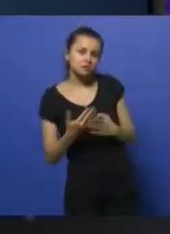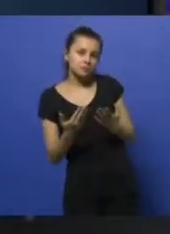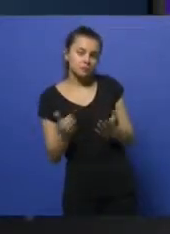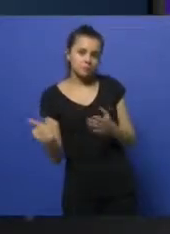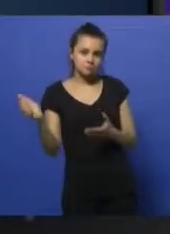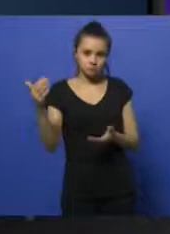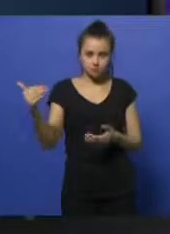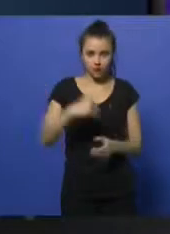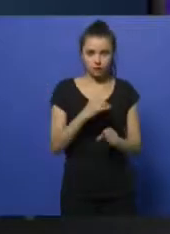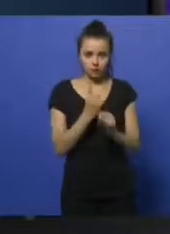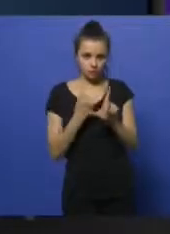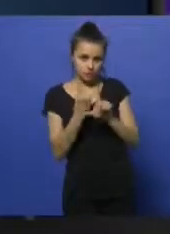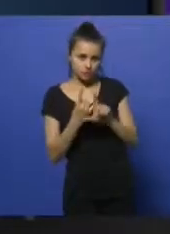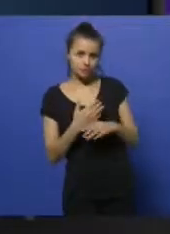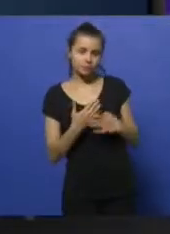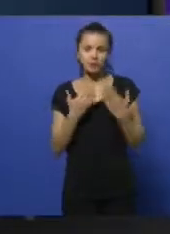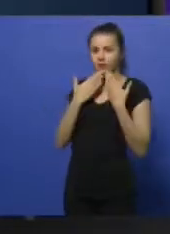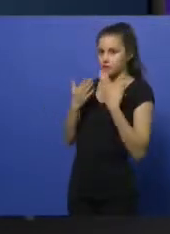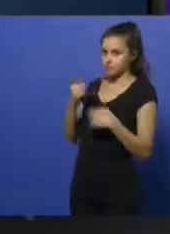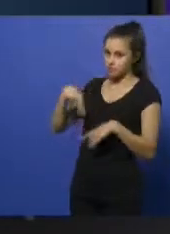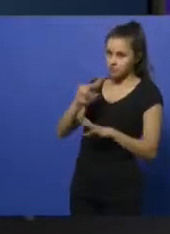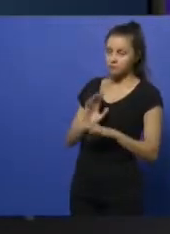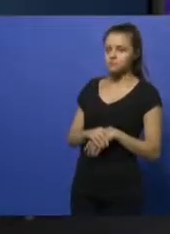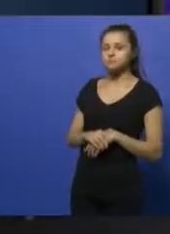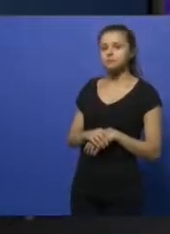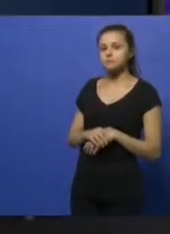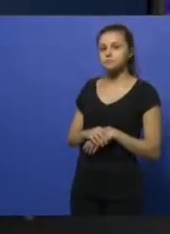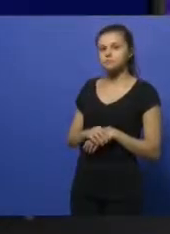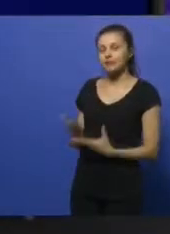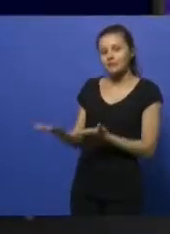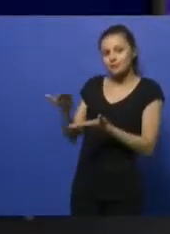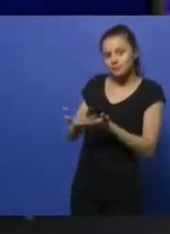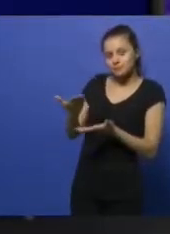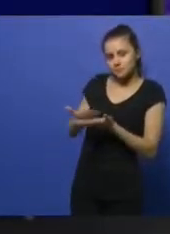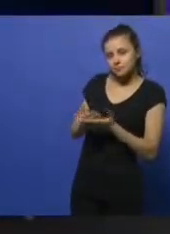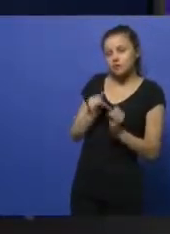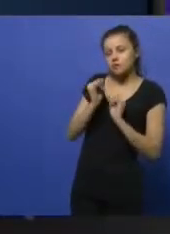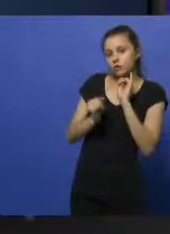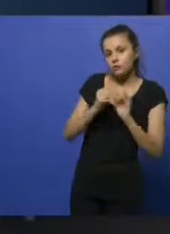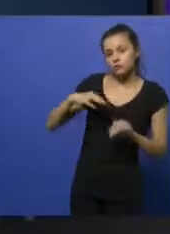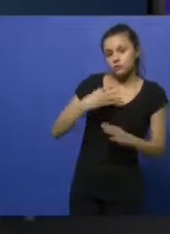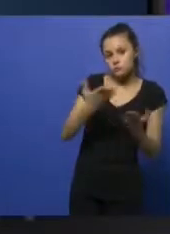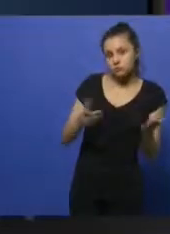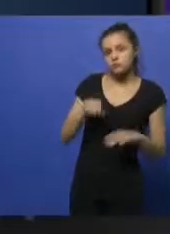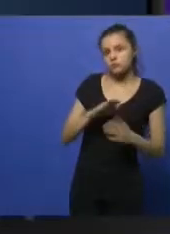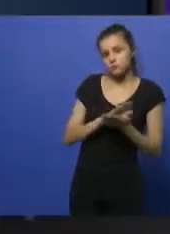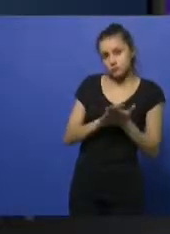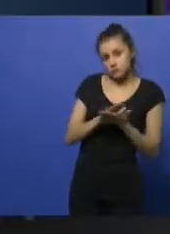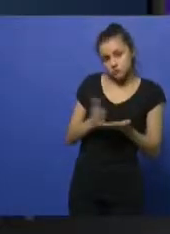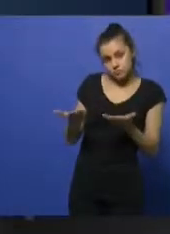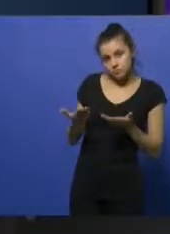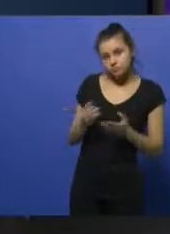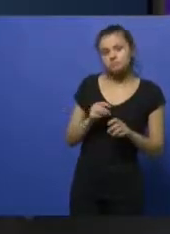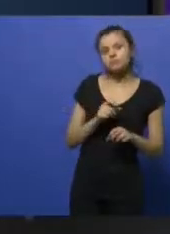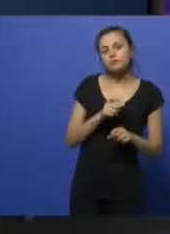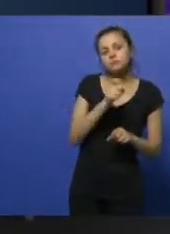UNITV, como siempre lo hacen. No, gracias a ustedes, porque siempre nos invitan para que le podamos comentar a la sociedad la situación en que está todo el movimiento